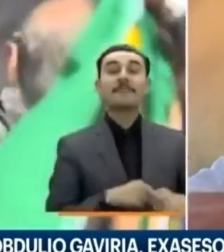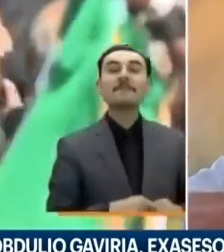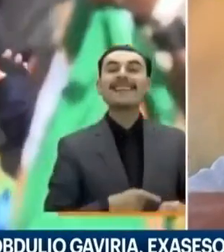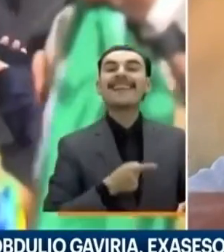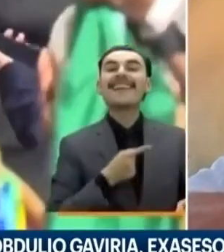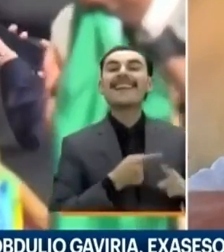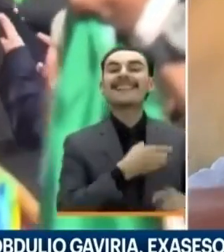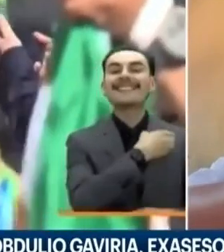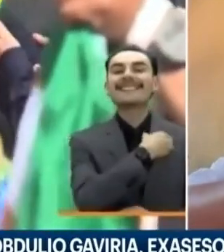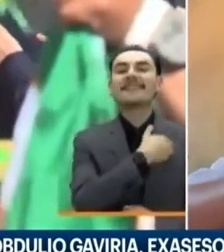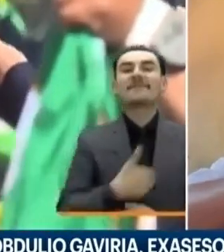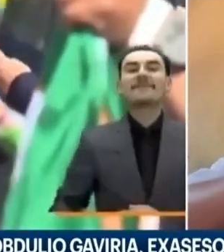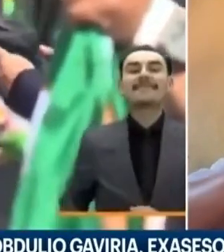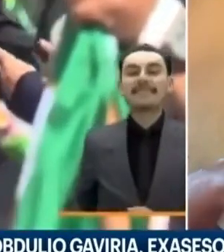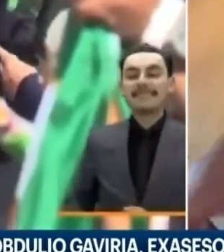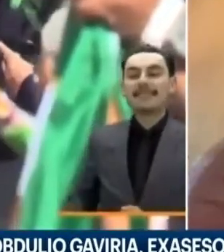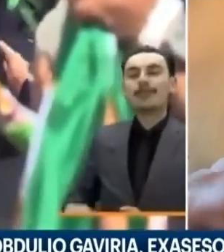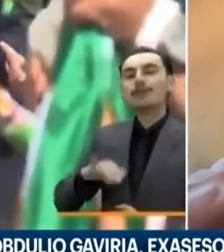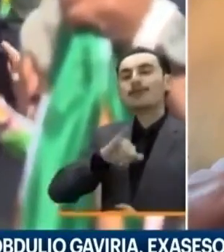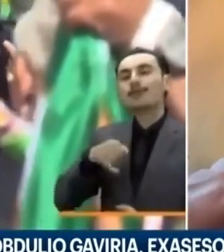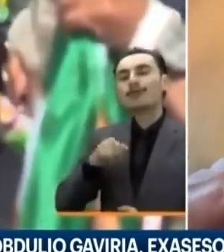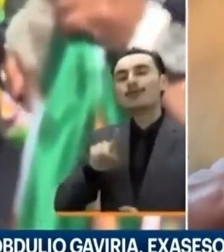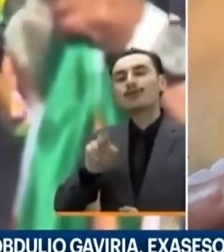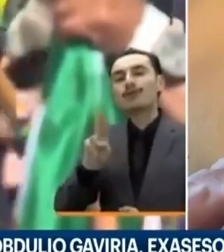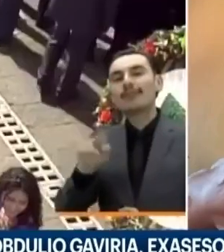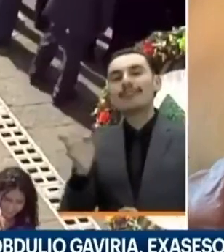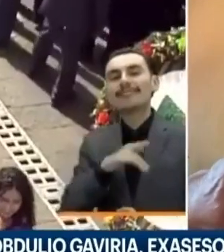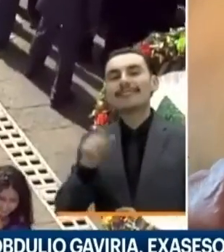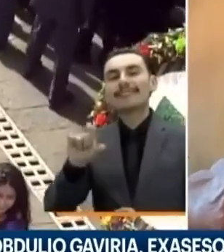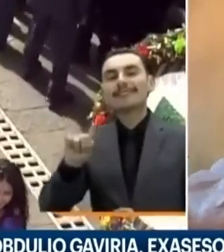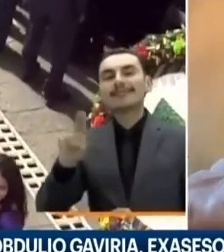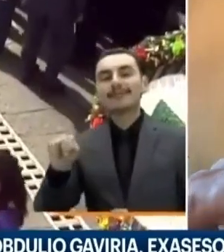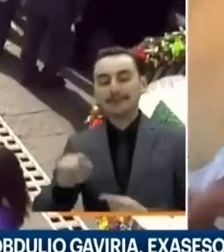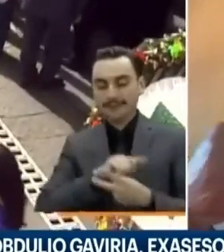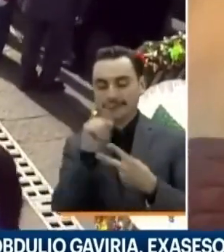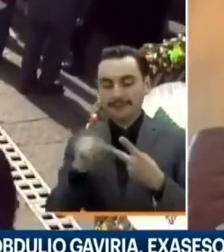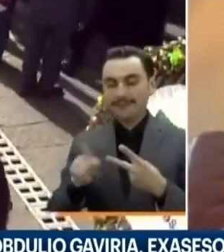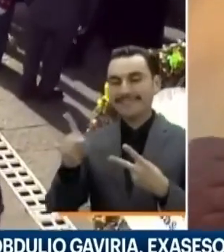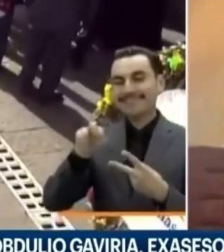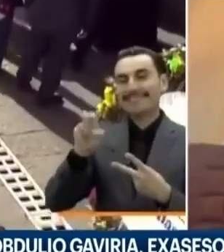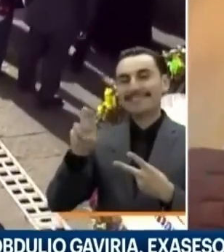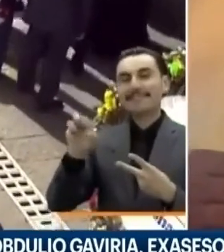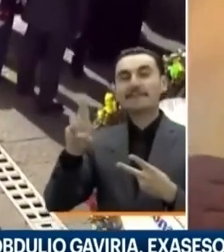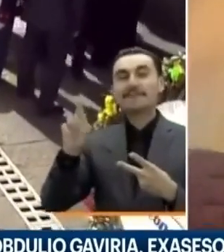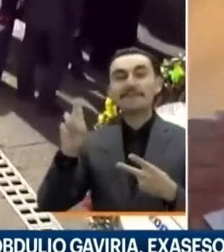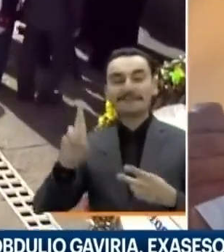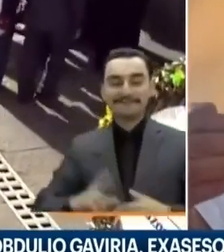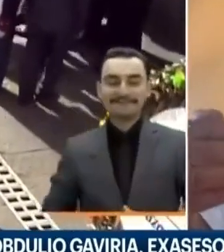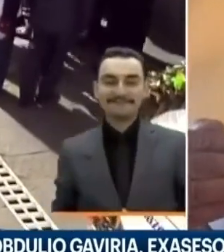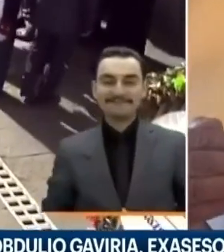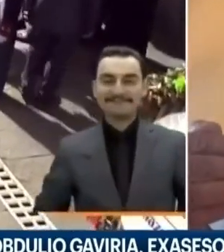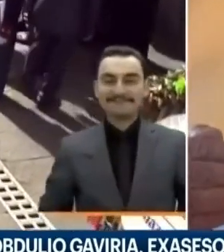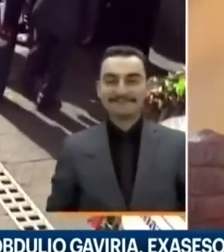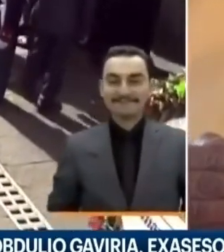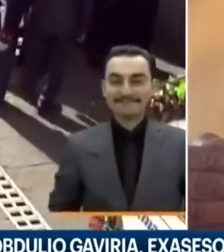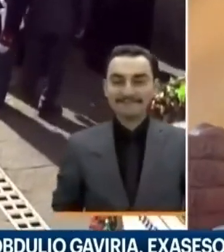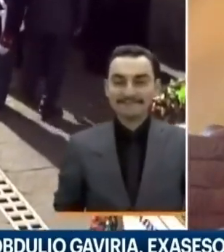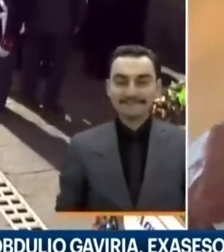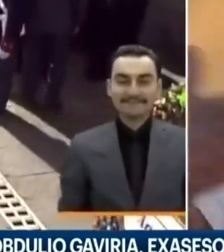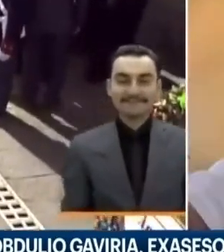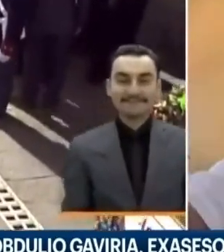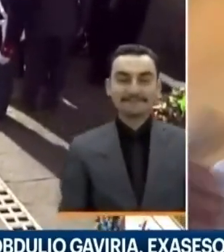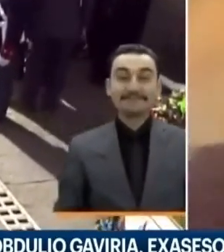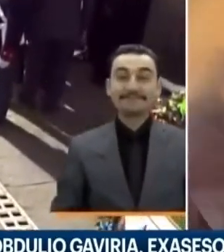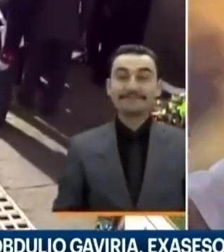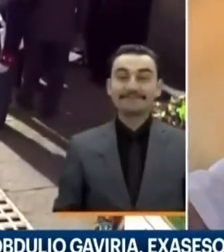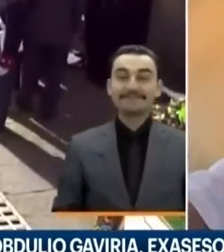colombianos. La Fiscalía en una exposición que yo calificaría de